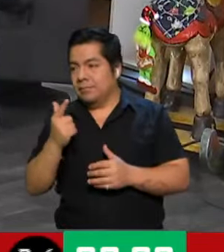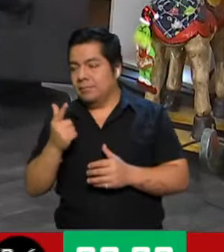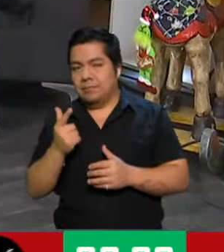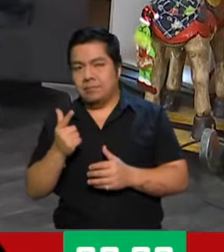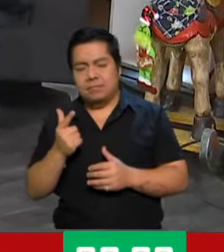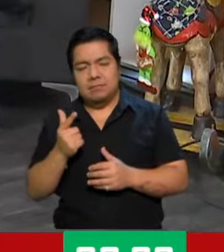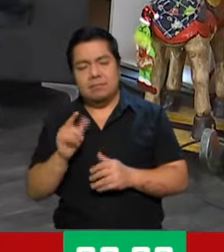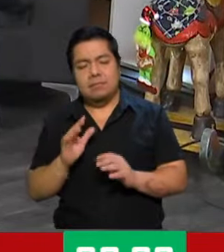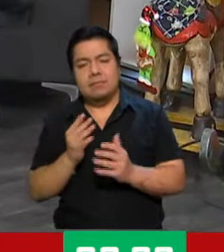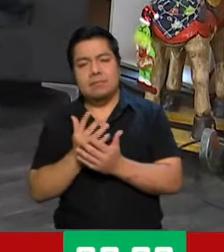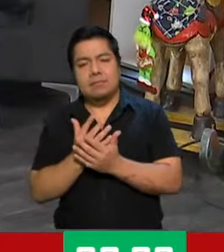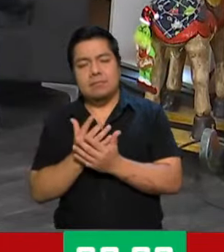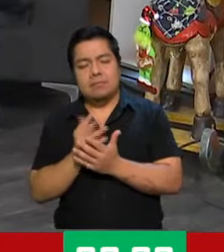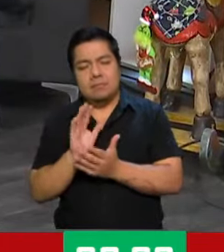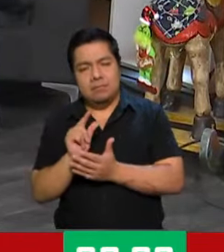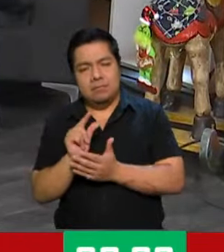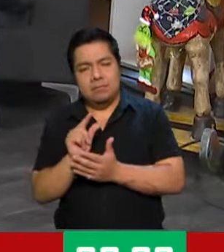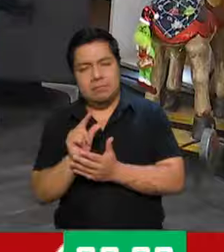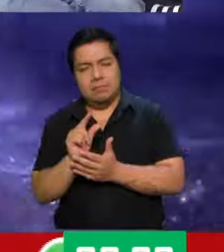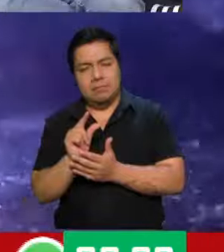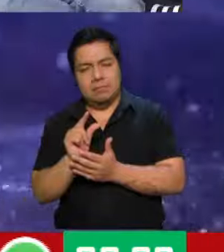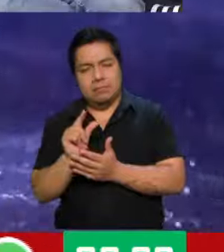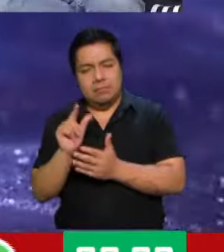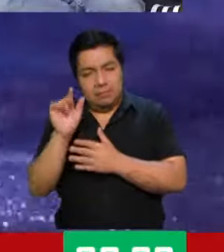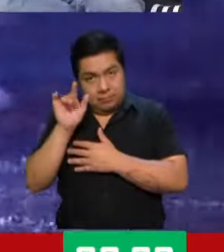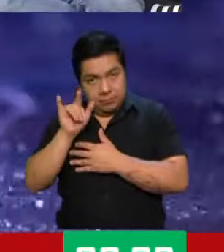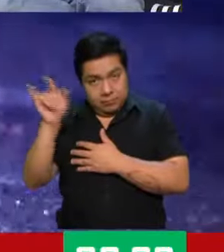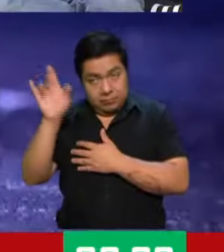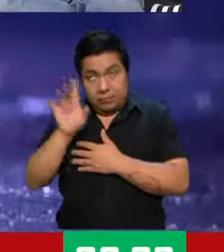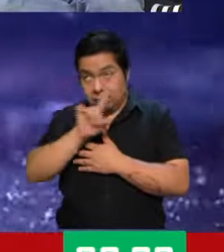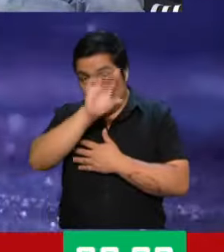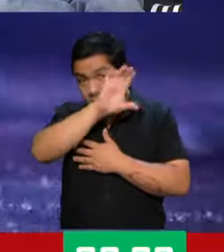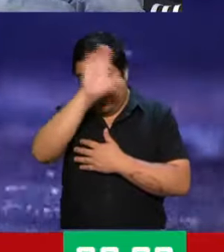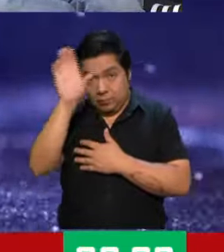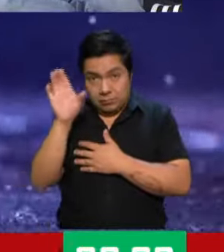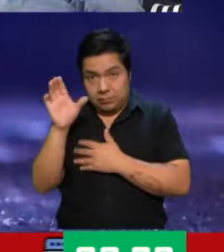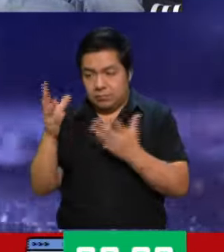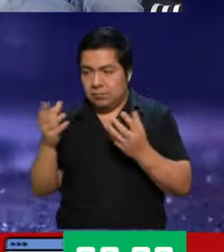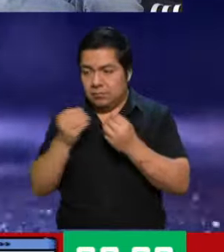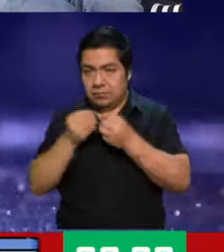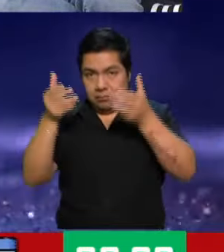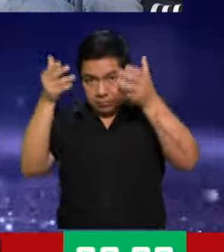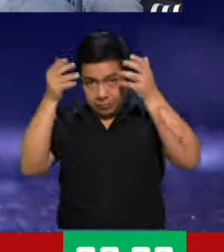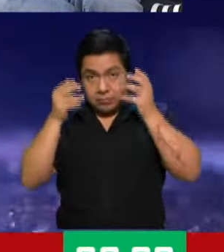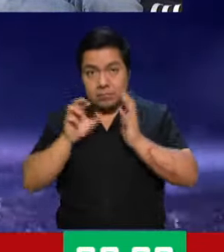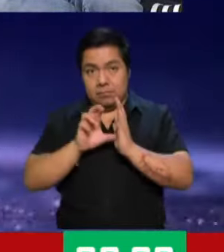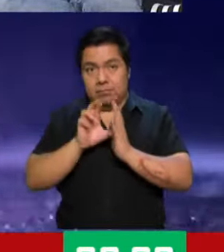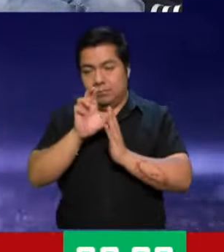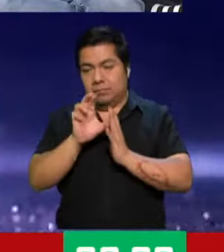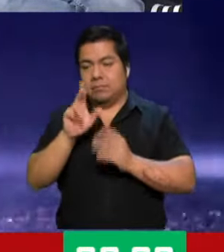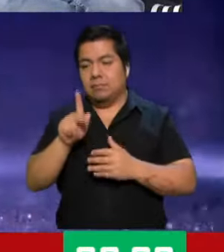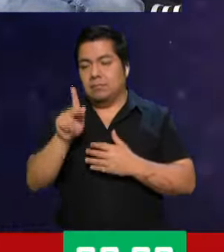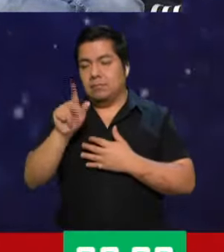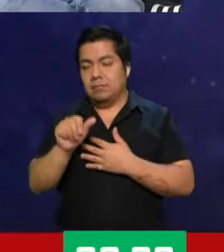A ver. ¿Y a la otra ¿Un vuelo? No, hay un viaje al espacio. ¿Con la astronauta Katia, sí? Sí, con la astronauta